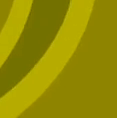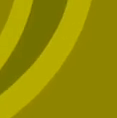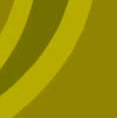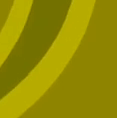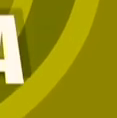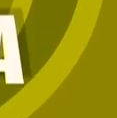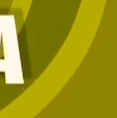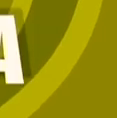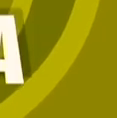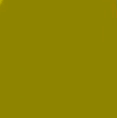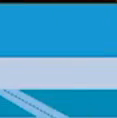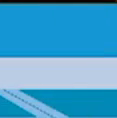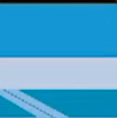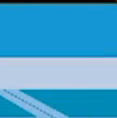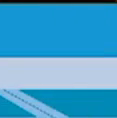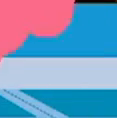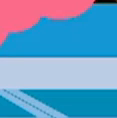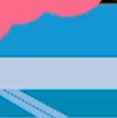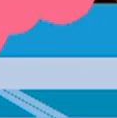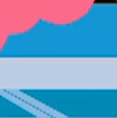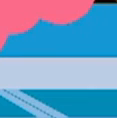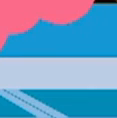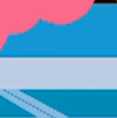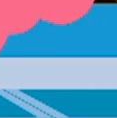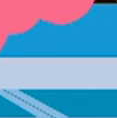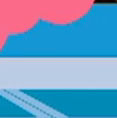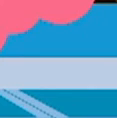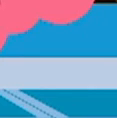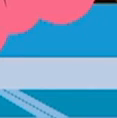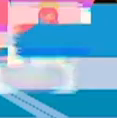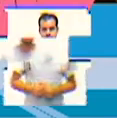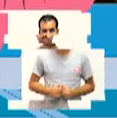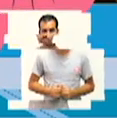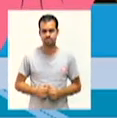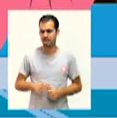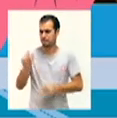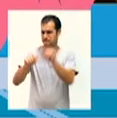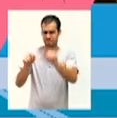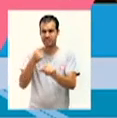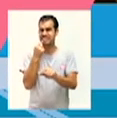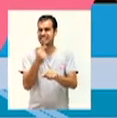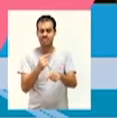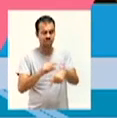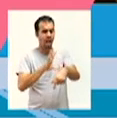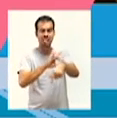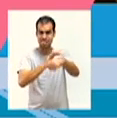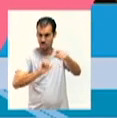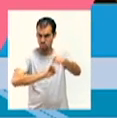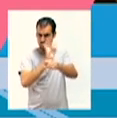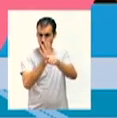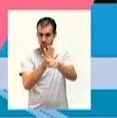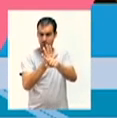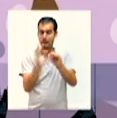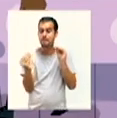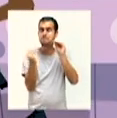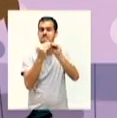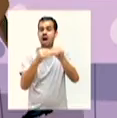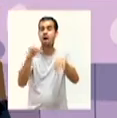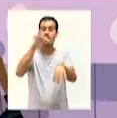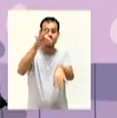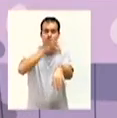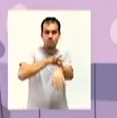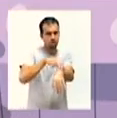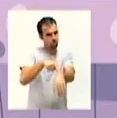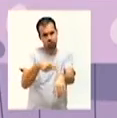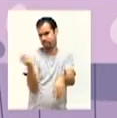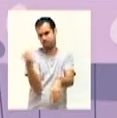Tito reacciona. Es falso que la COVID-19 se transmite a través de los mosquitos. El